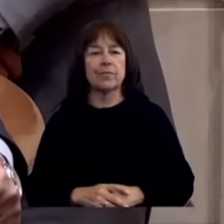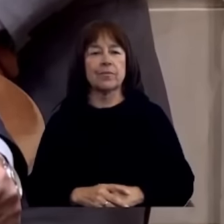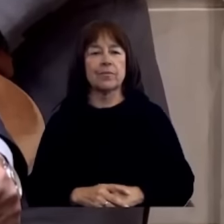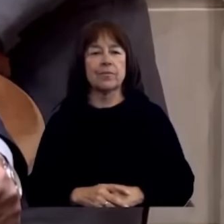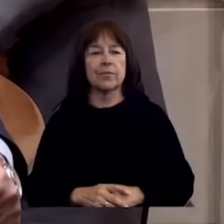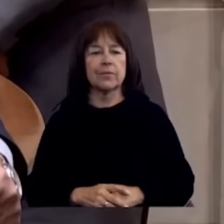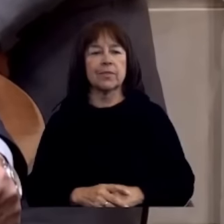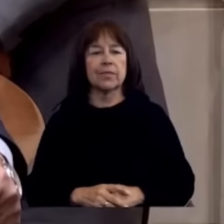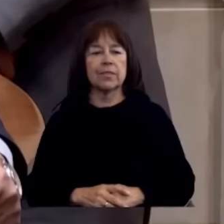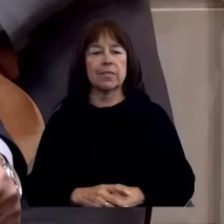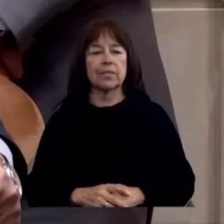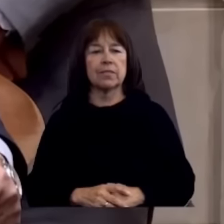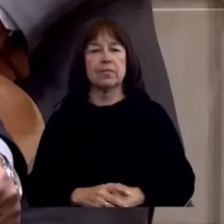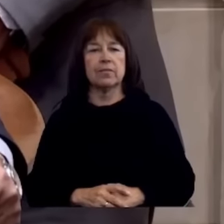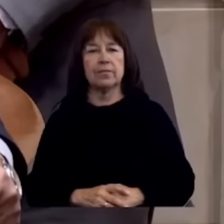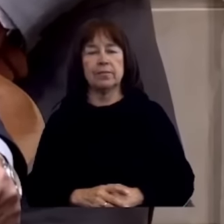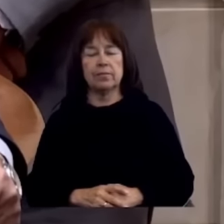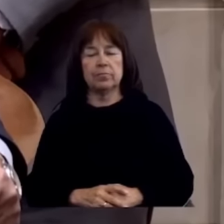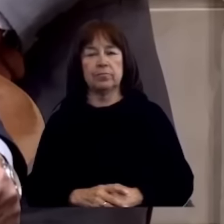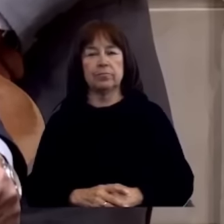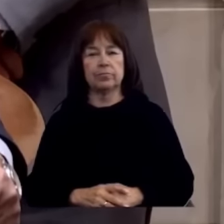concluir el debate.